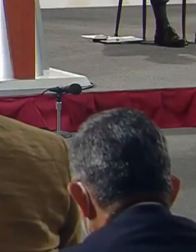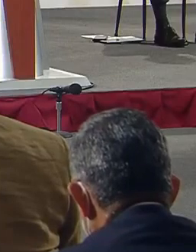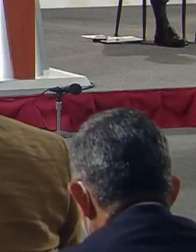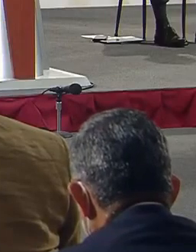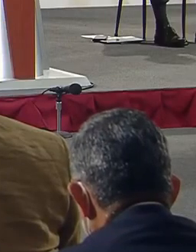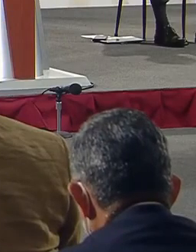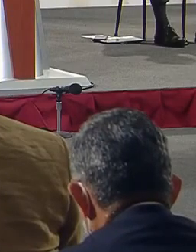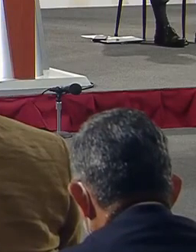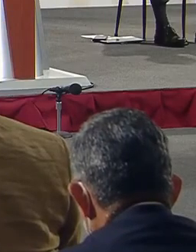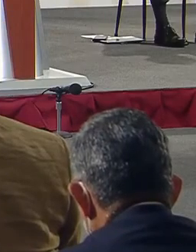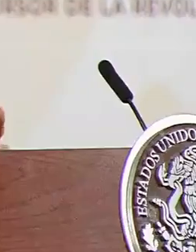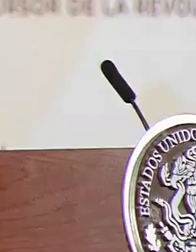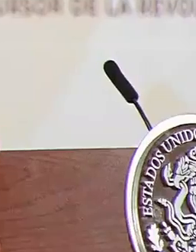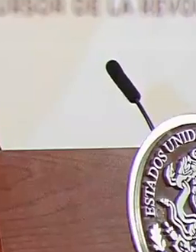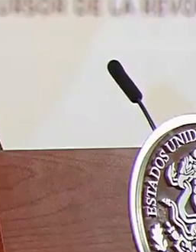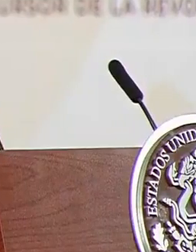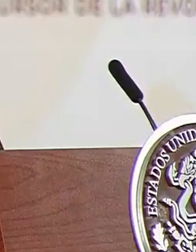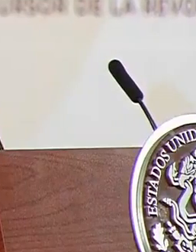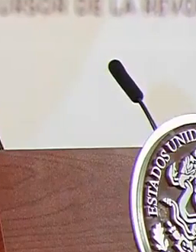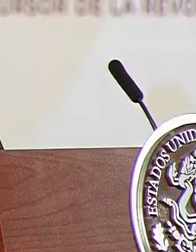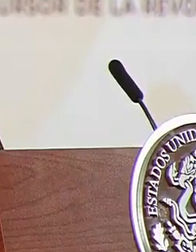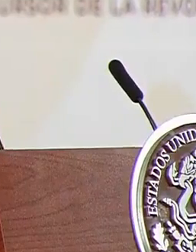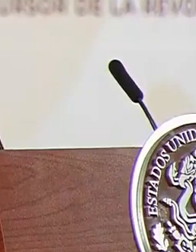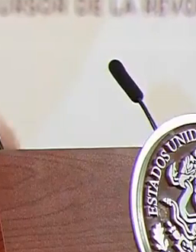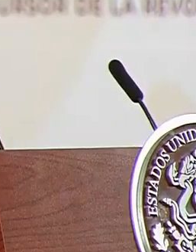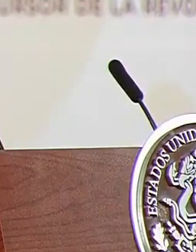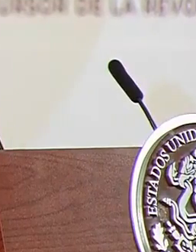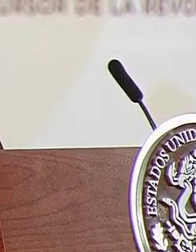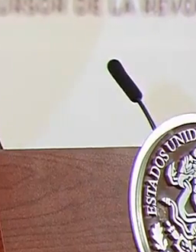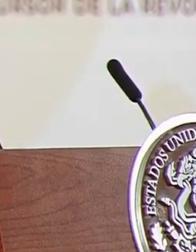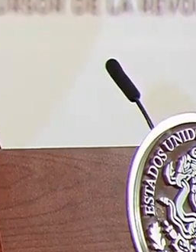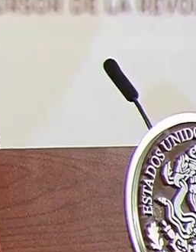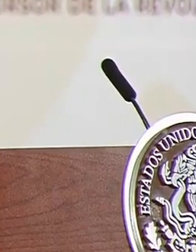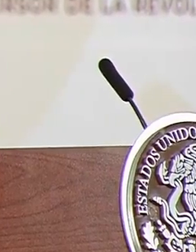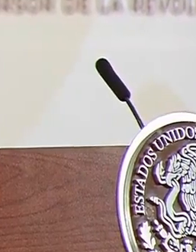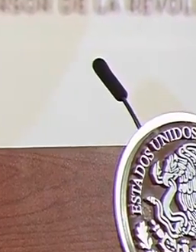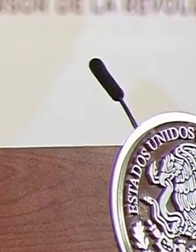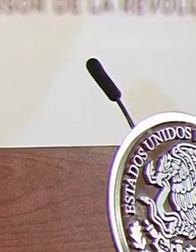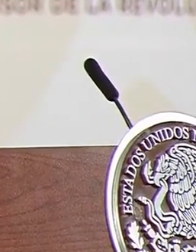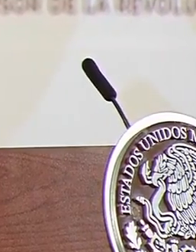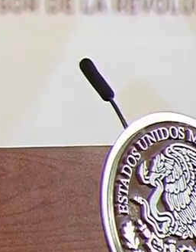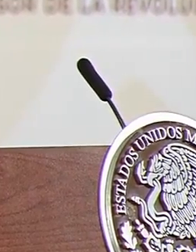esto va a generar muchos empleos. También